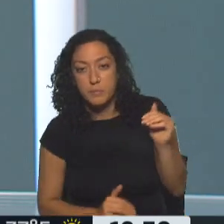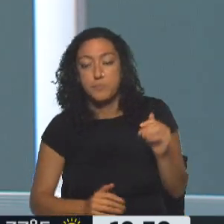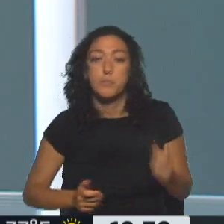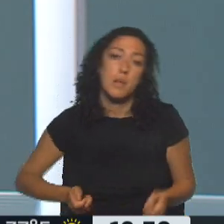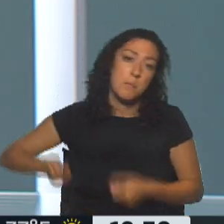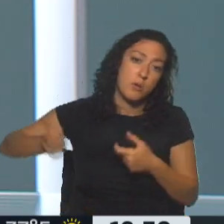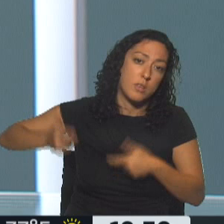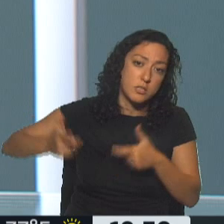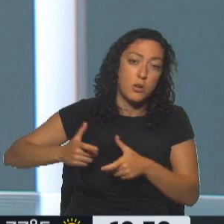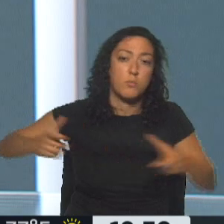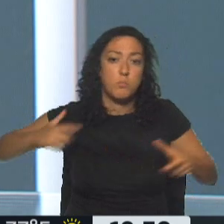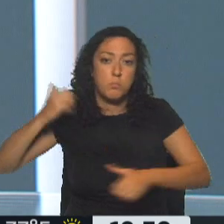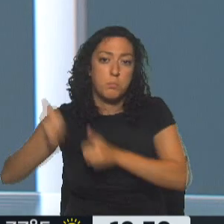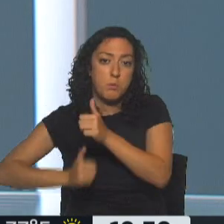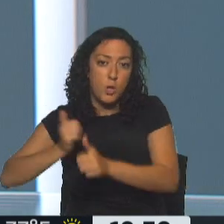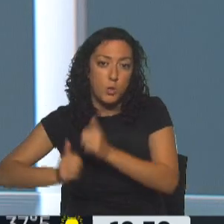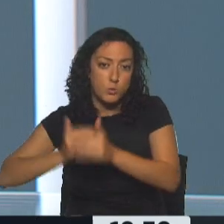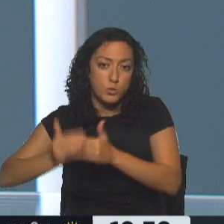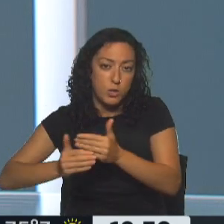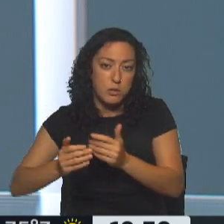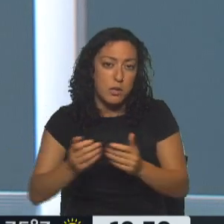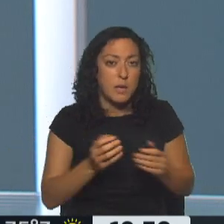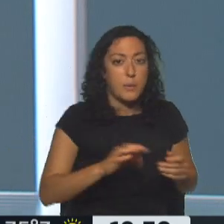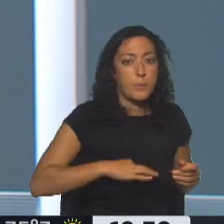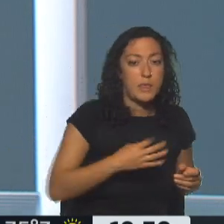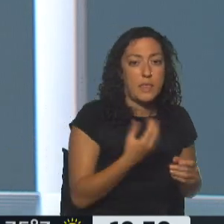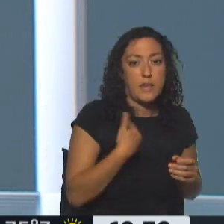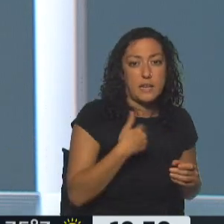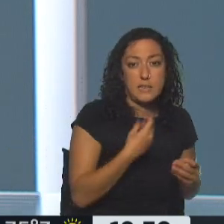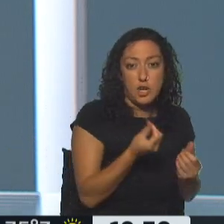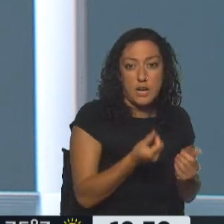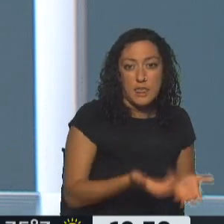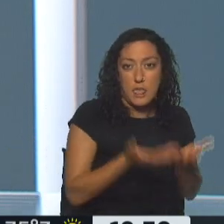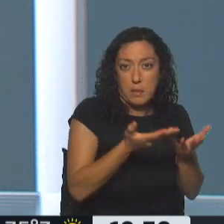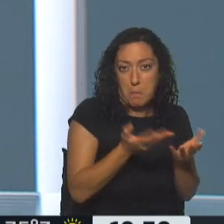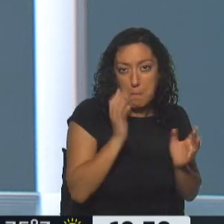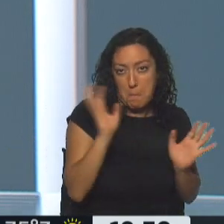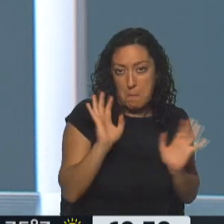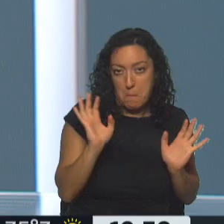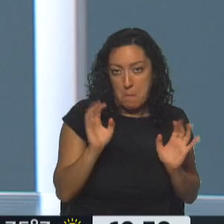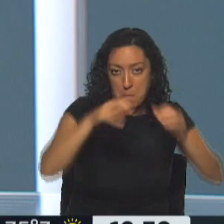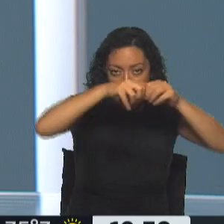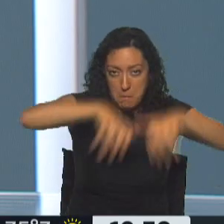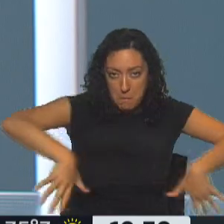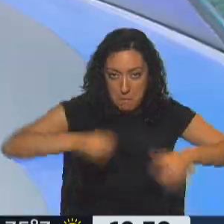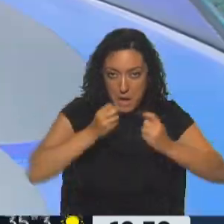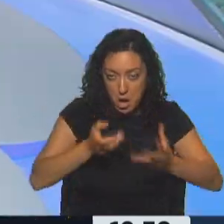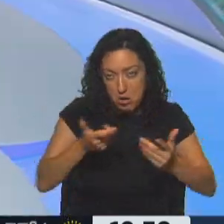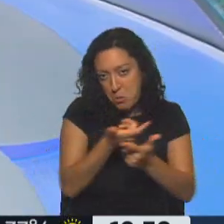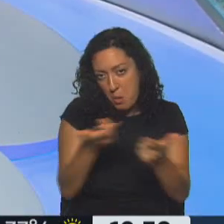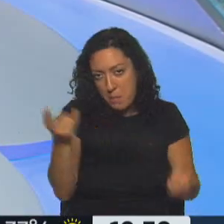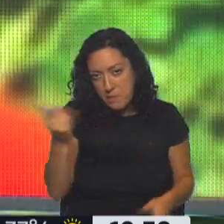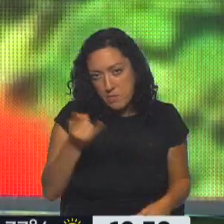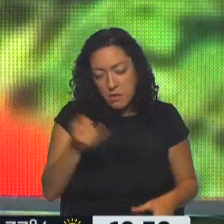y aumentar el volumen producido con mejorar la calidad de vida de los argentinos el no existe rulo y felicitar